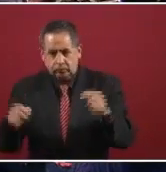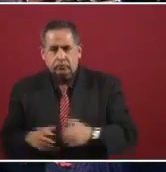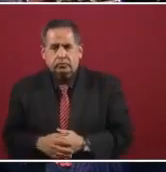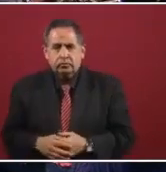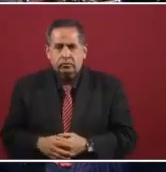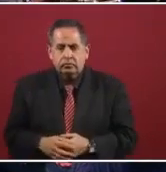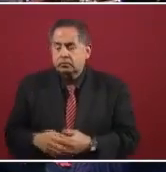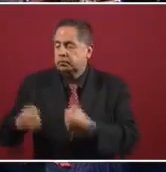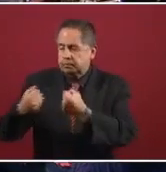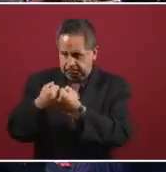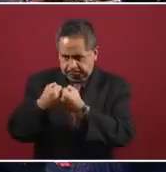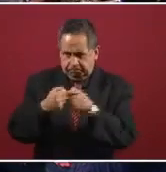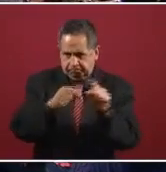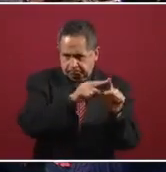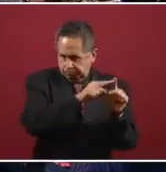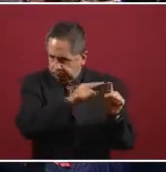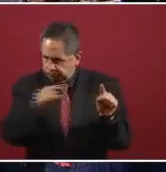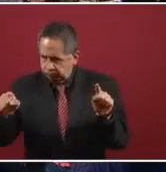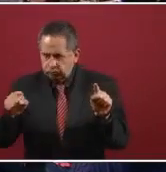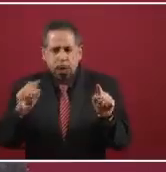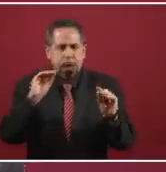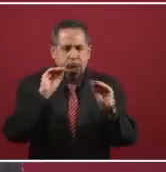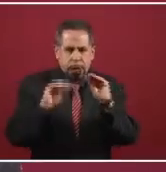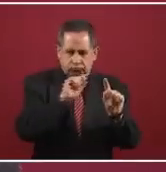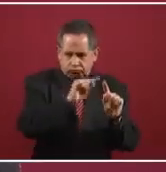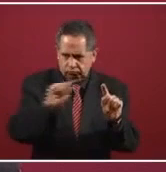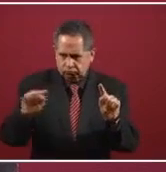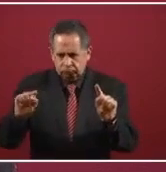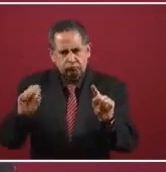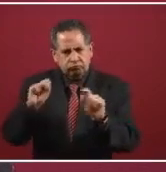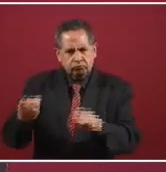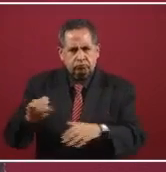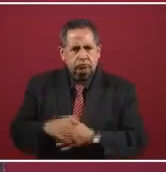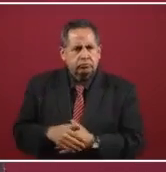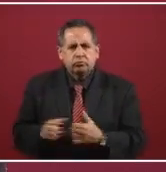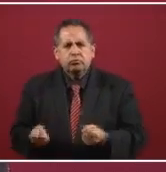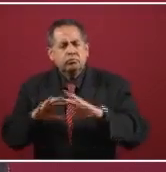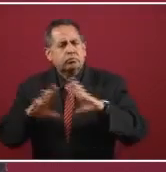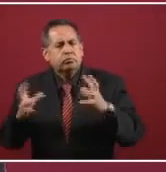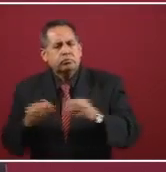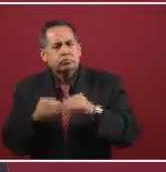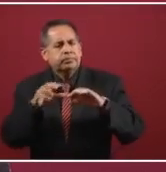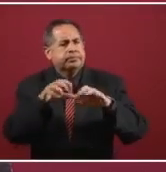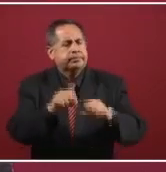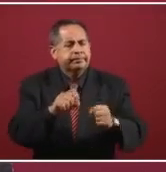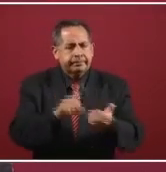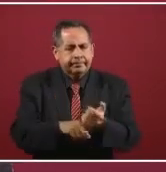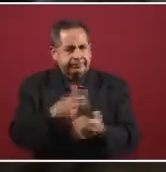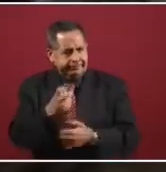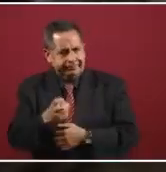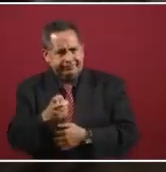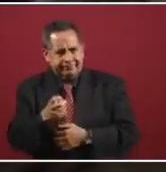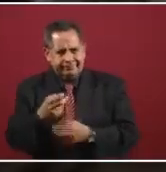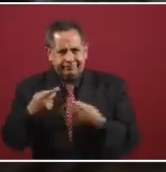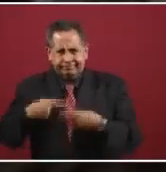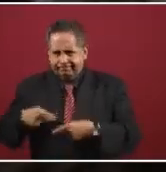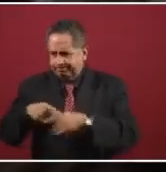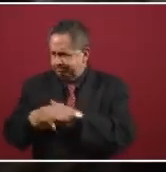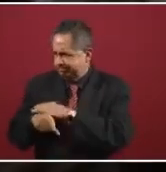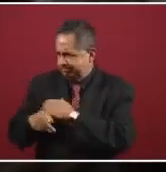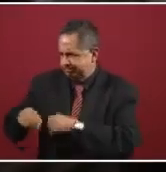a lo largo de toda la frontera, según me explicó Horacio. ¿Tiene sí. número de detenidos por este pues tráfico de